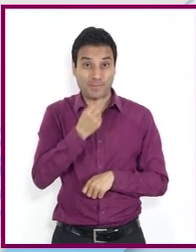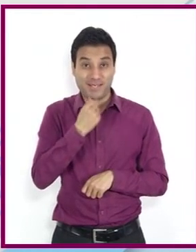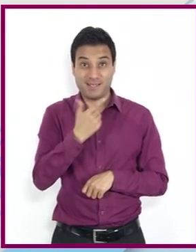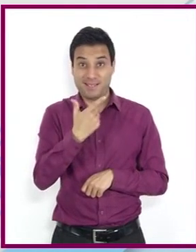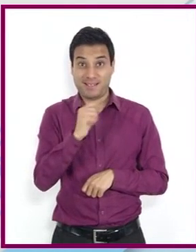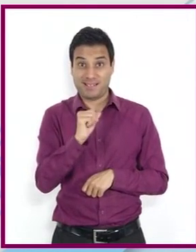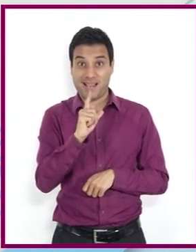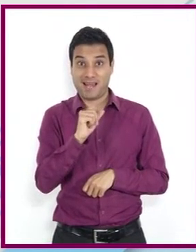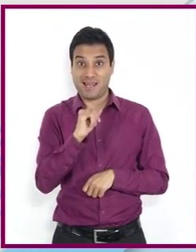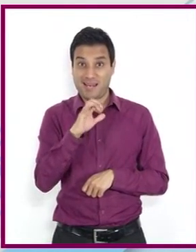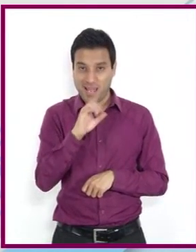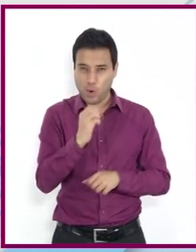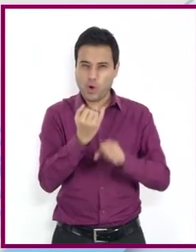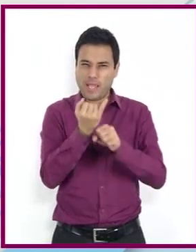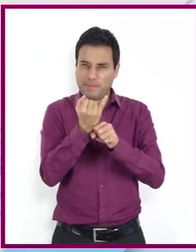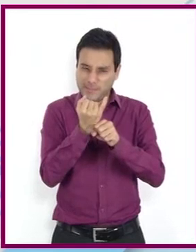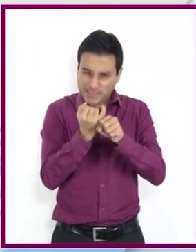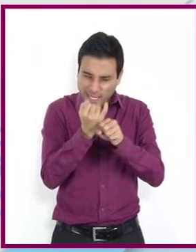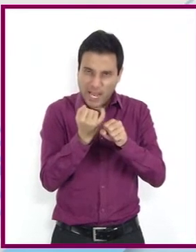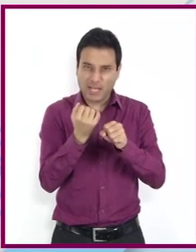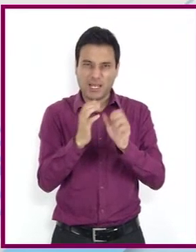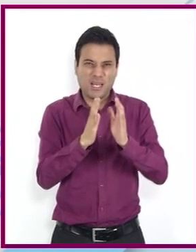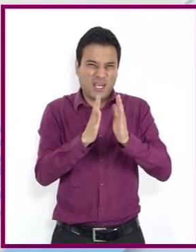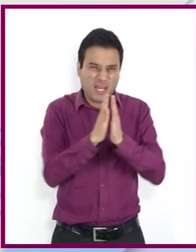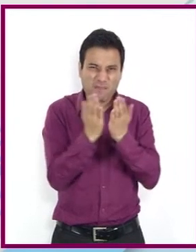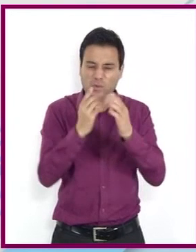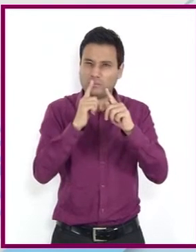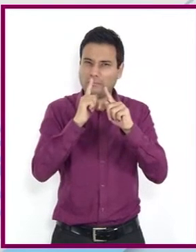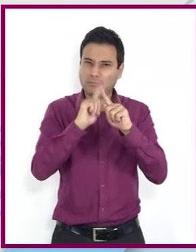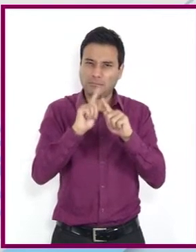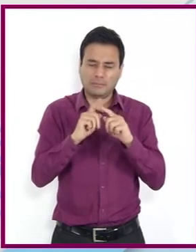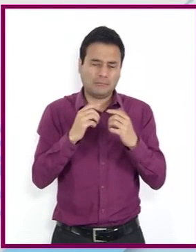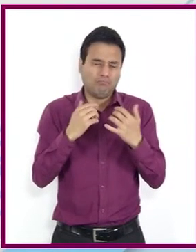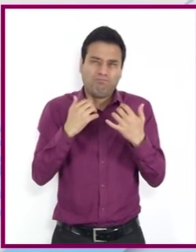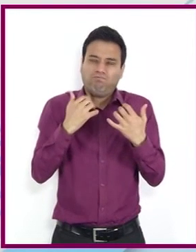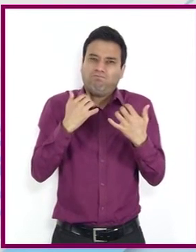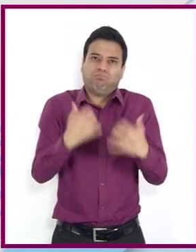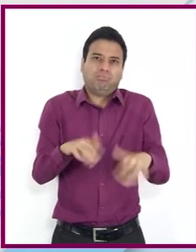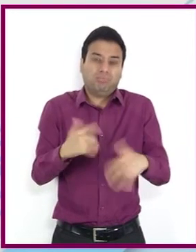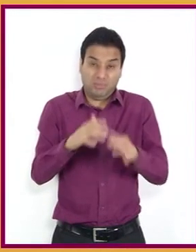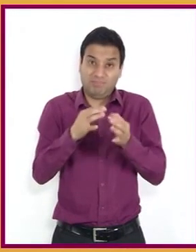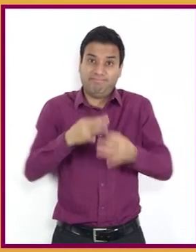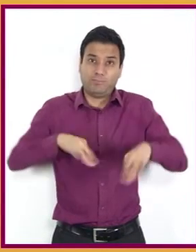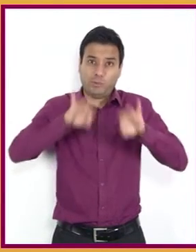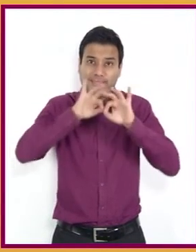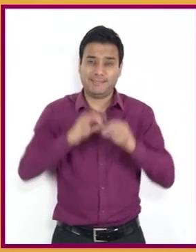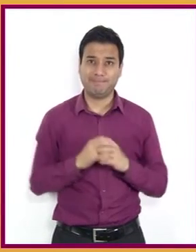sus descubrimientos y sus aportes se siguen sintiendo hasta nuestros días.